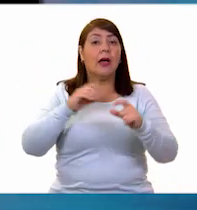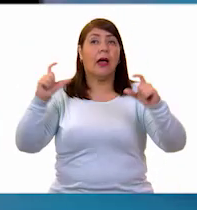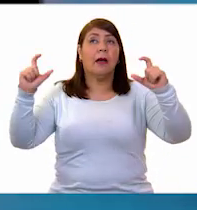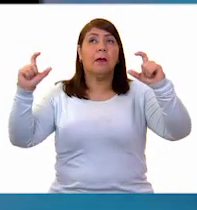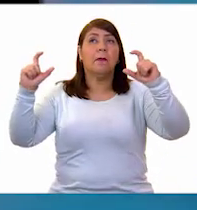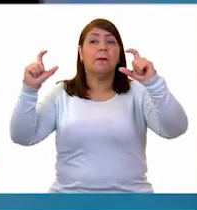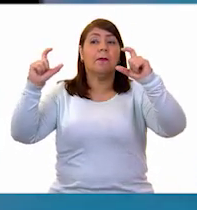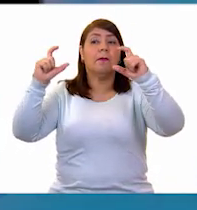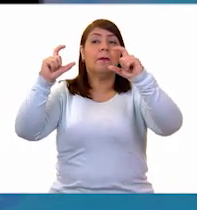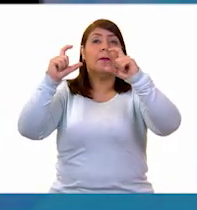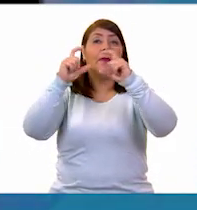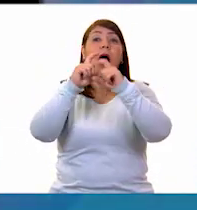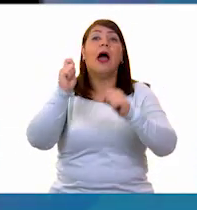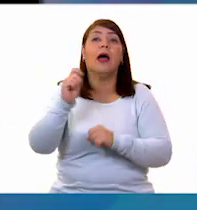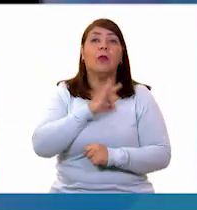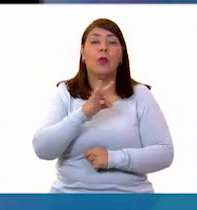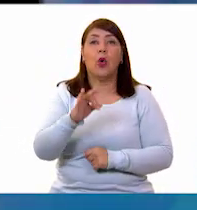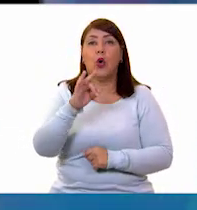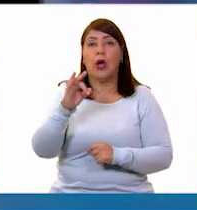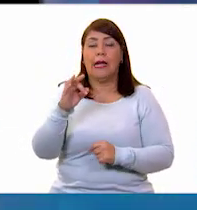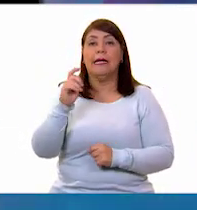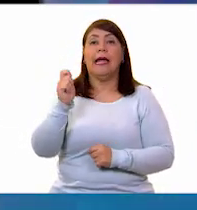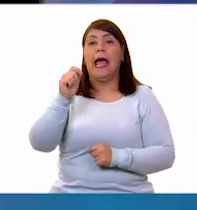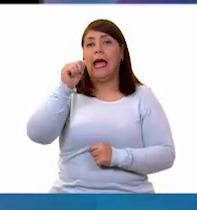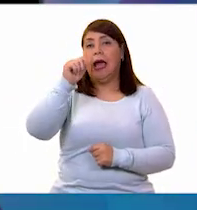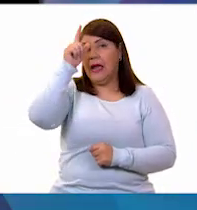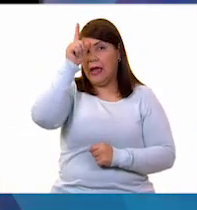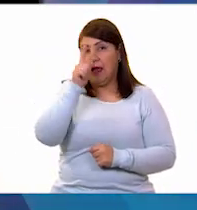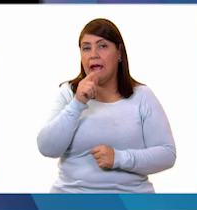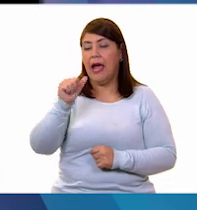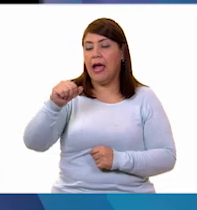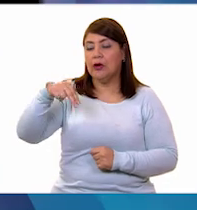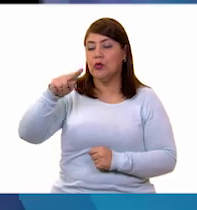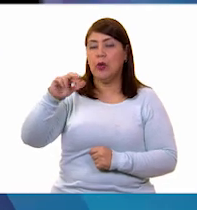eclipse anular, porque la Luna va a estar un